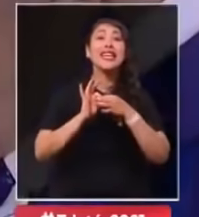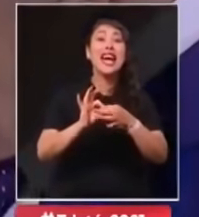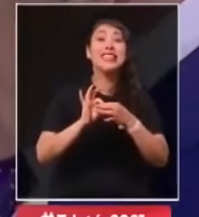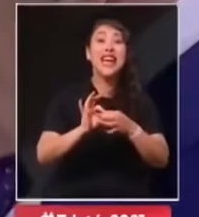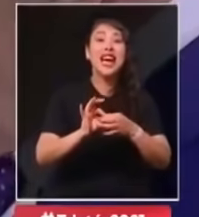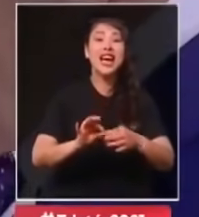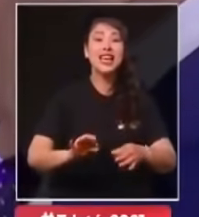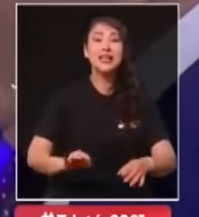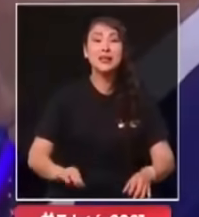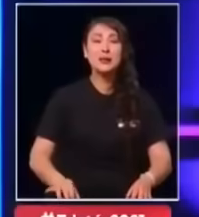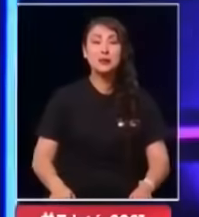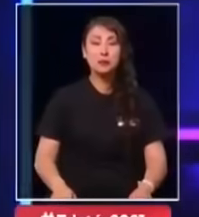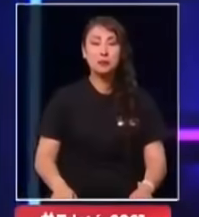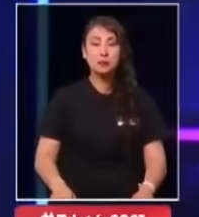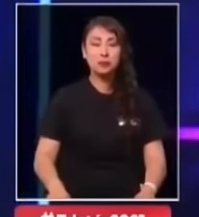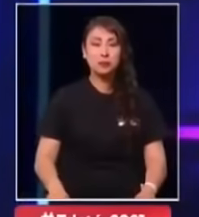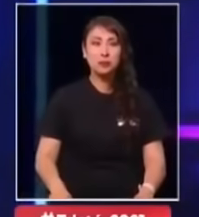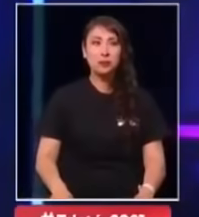¡Gracias!